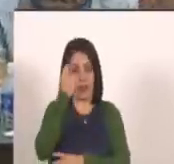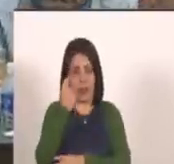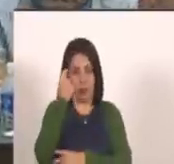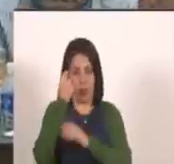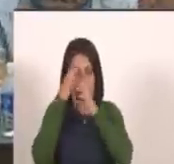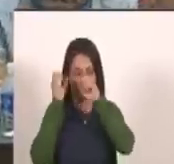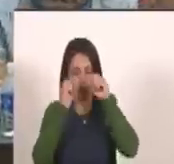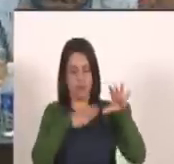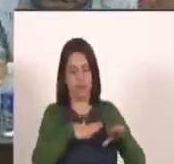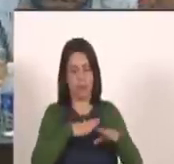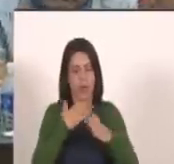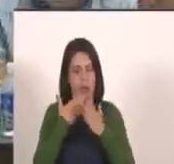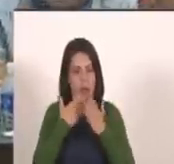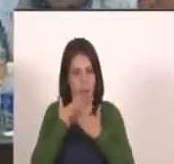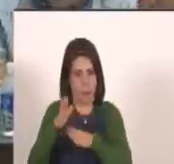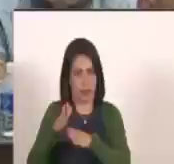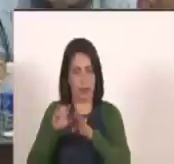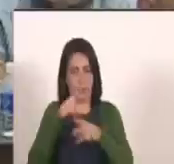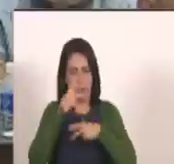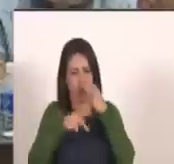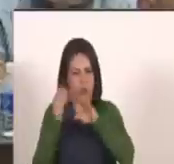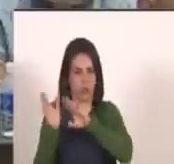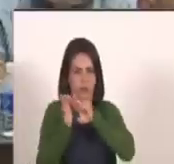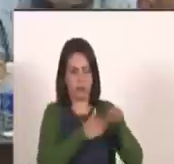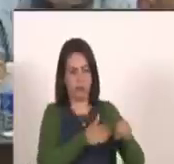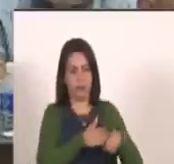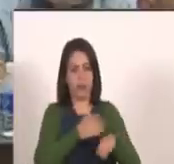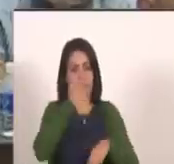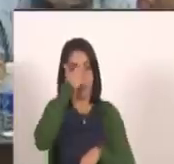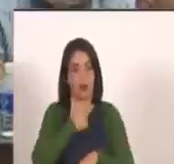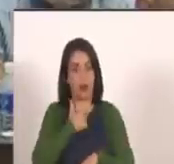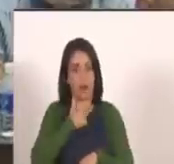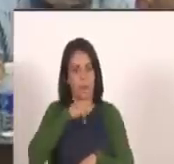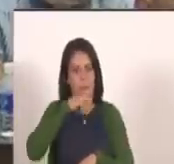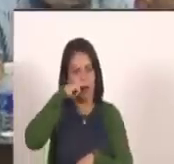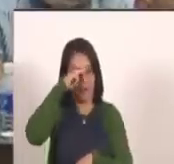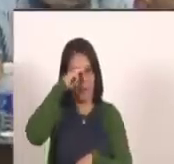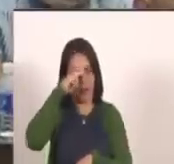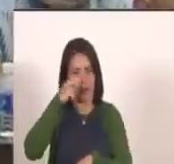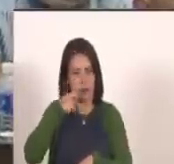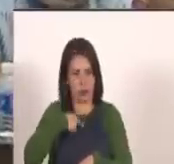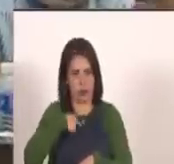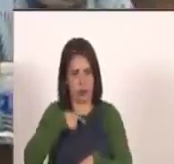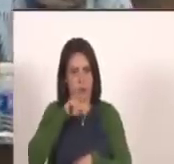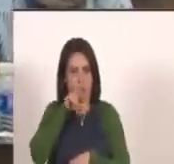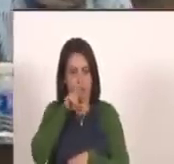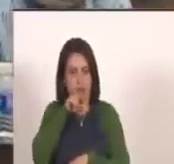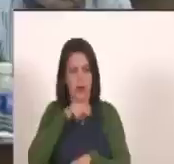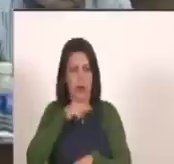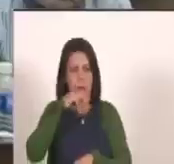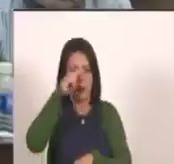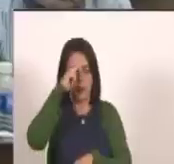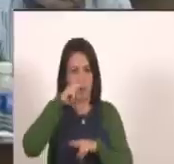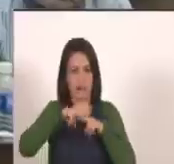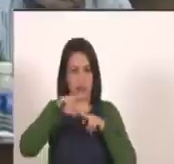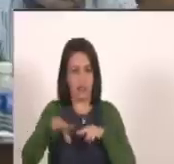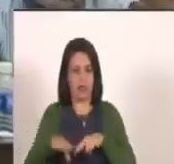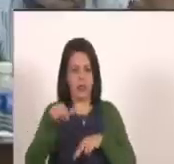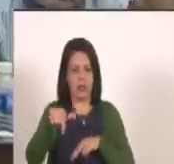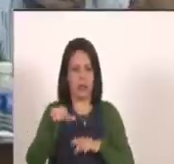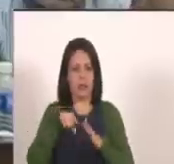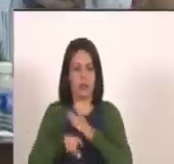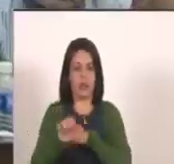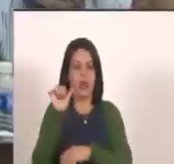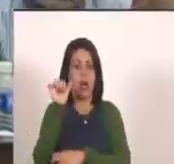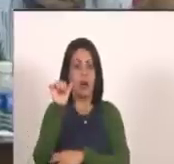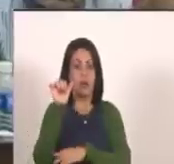diputado, de dirigente político, y voy a hablar como padre. Yo soy padre de un niño con una condición dentro